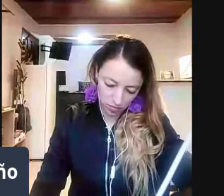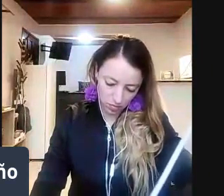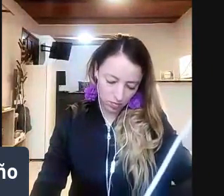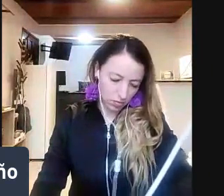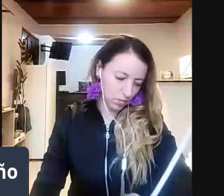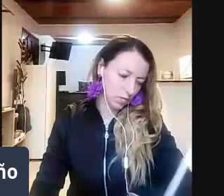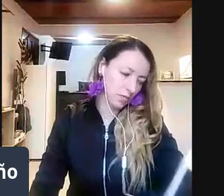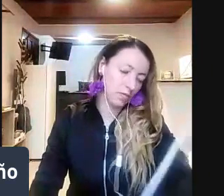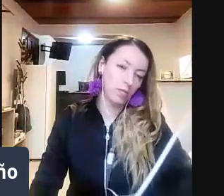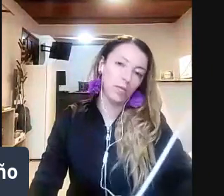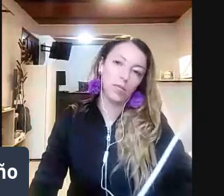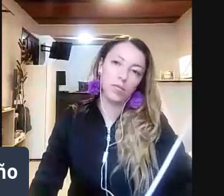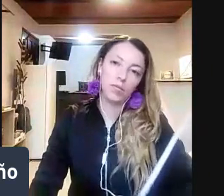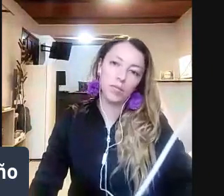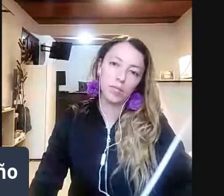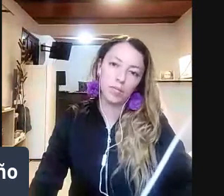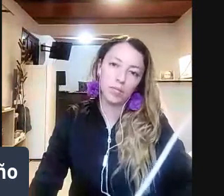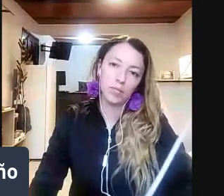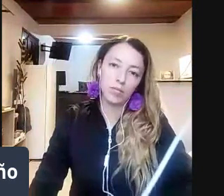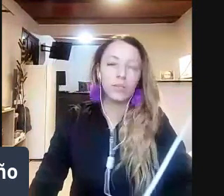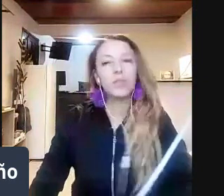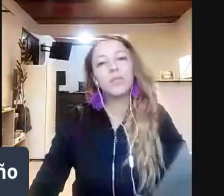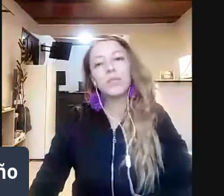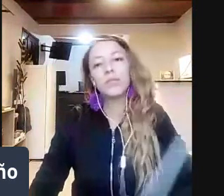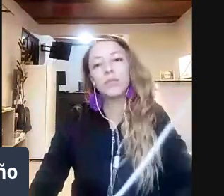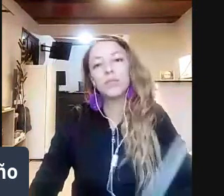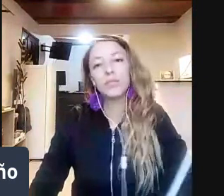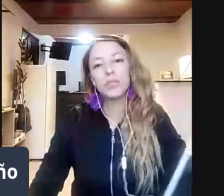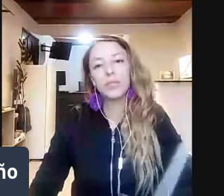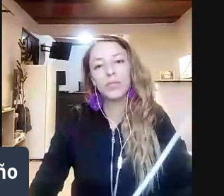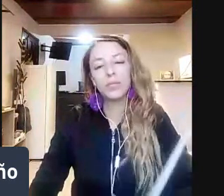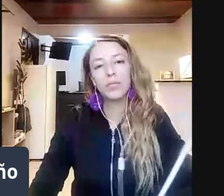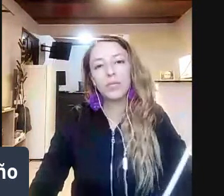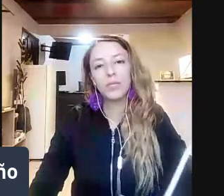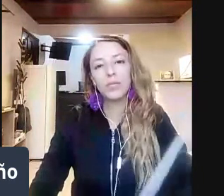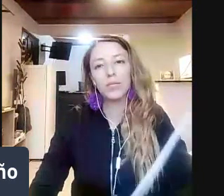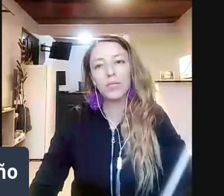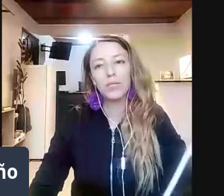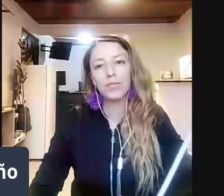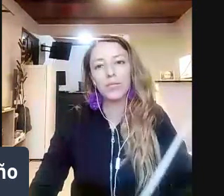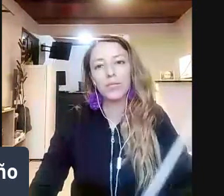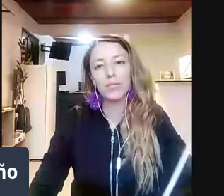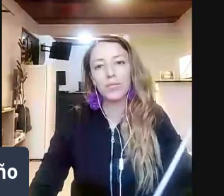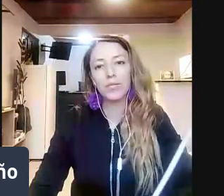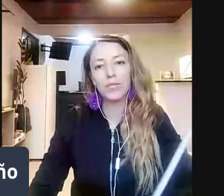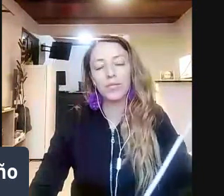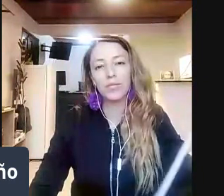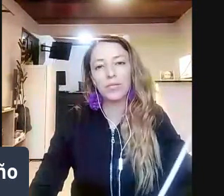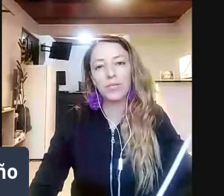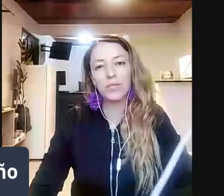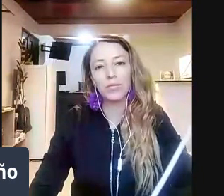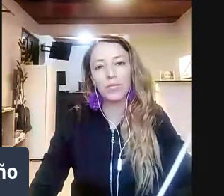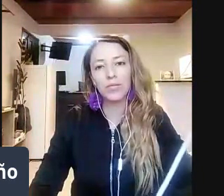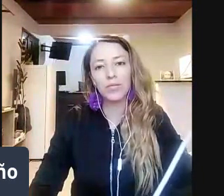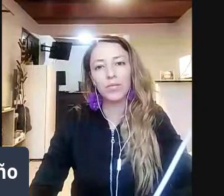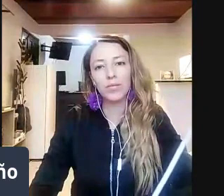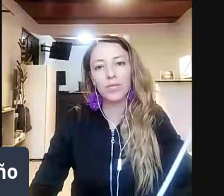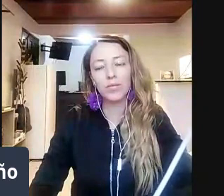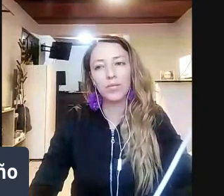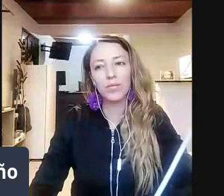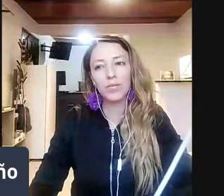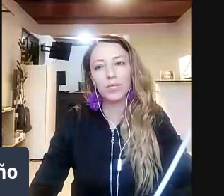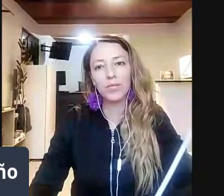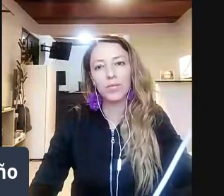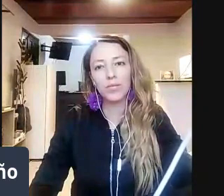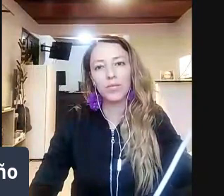que nos produce el arte o sea frente a los familiares hacerlo hacerlo ponerlo en perspectiva y ver lo extraño y